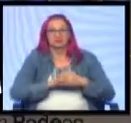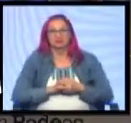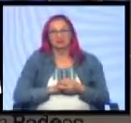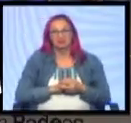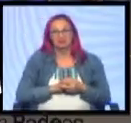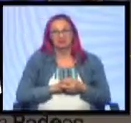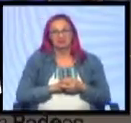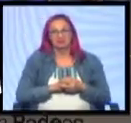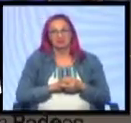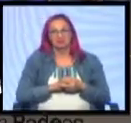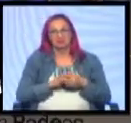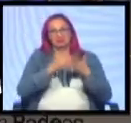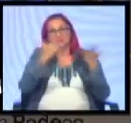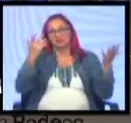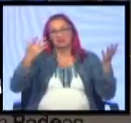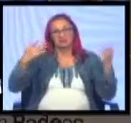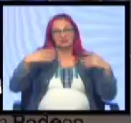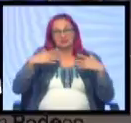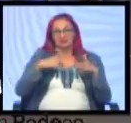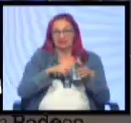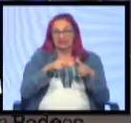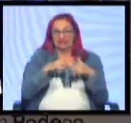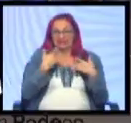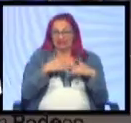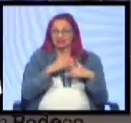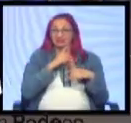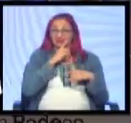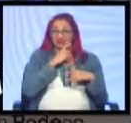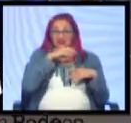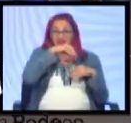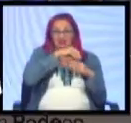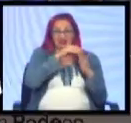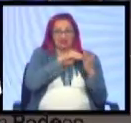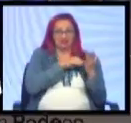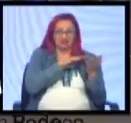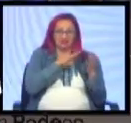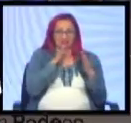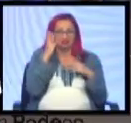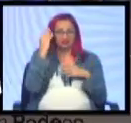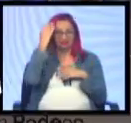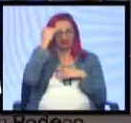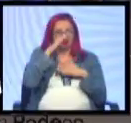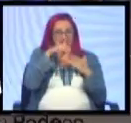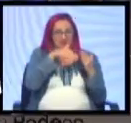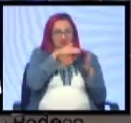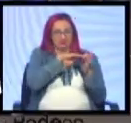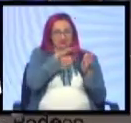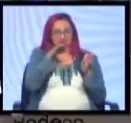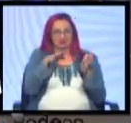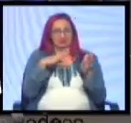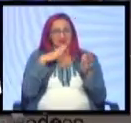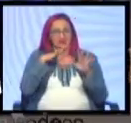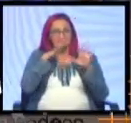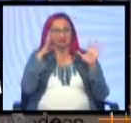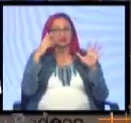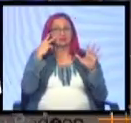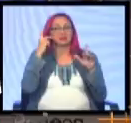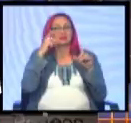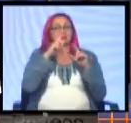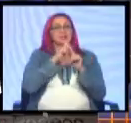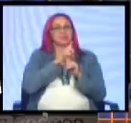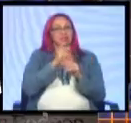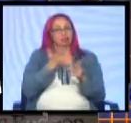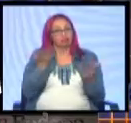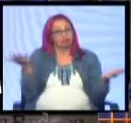Están rifando un coffee maker, están rifando, o sea, eso también entra. Es que es bonito poner todo sobre la mesa para ver hasta